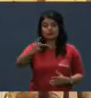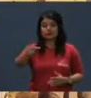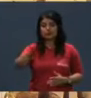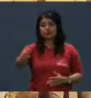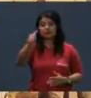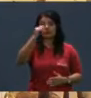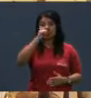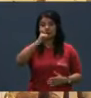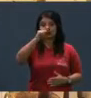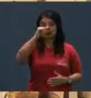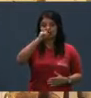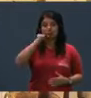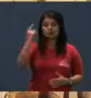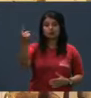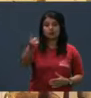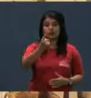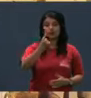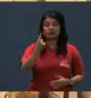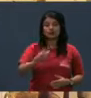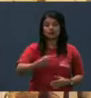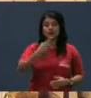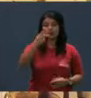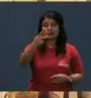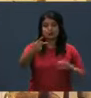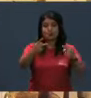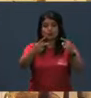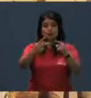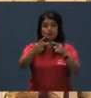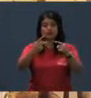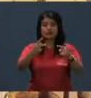beban todos de él,